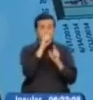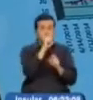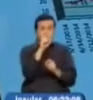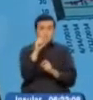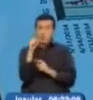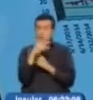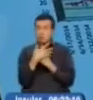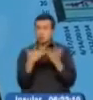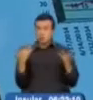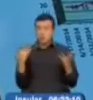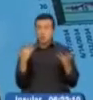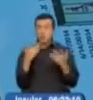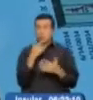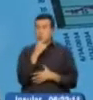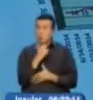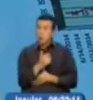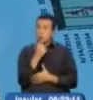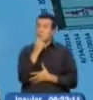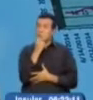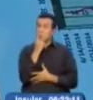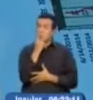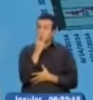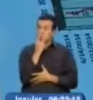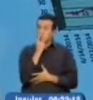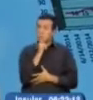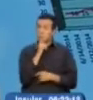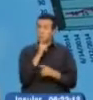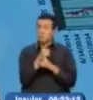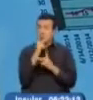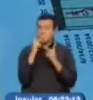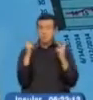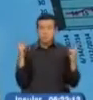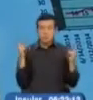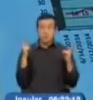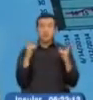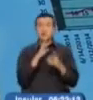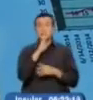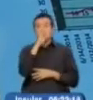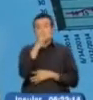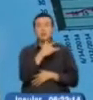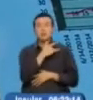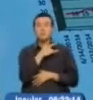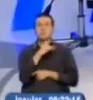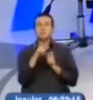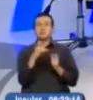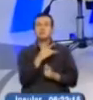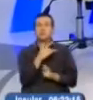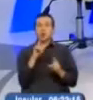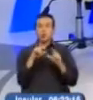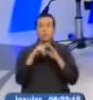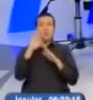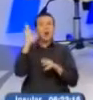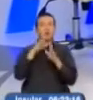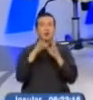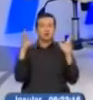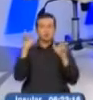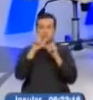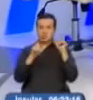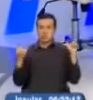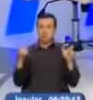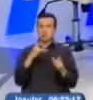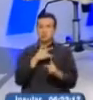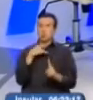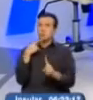que este es un hecho muy, muy interesante que revela que ha habido siempre un grupo mayoritario de la población que